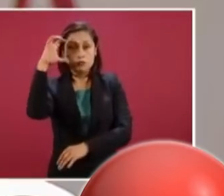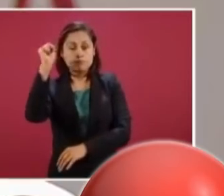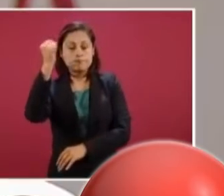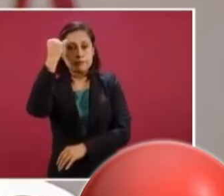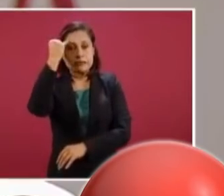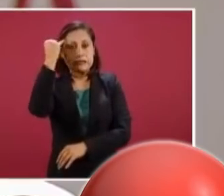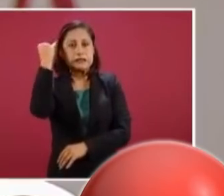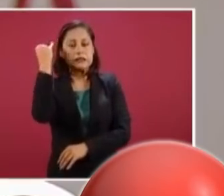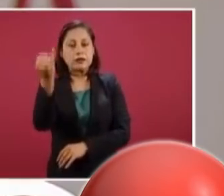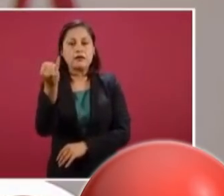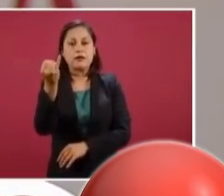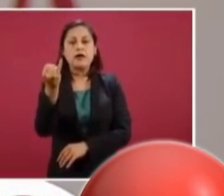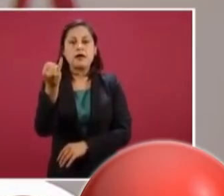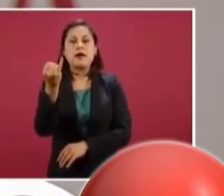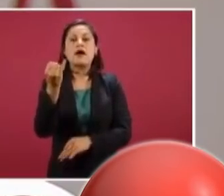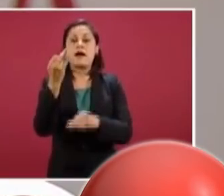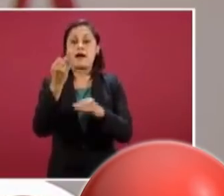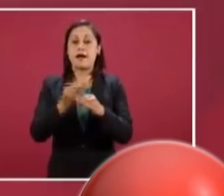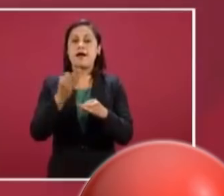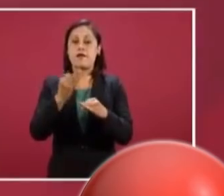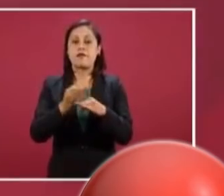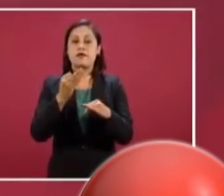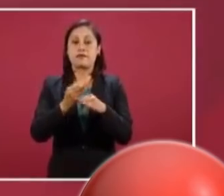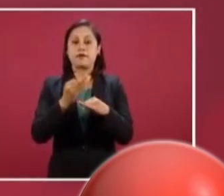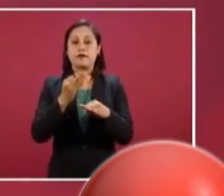que está aplicándose